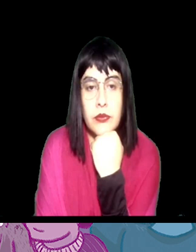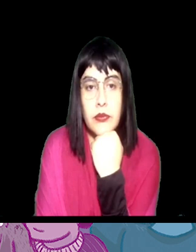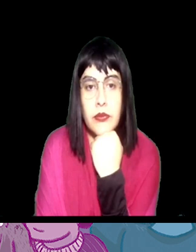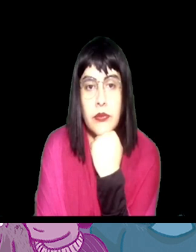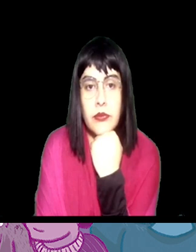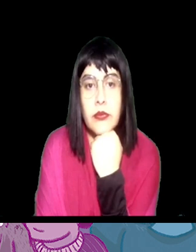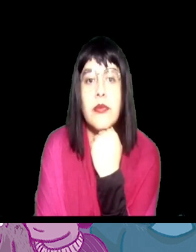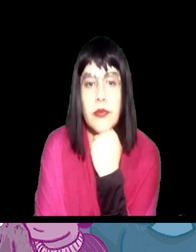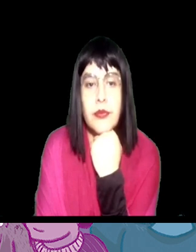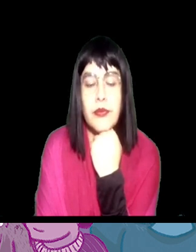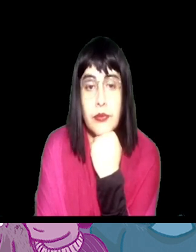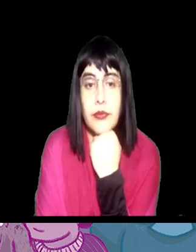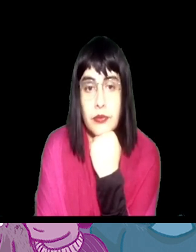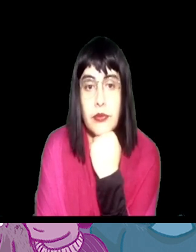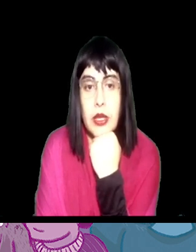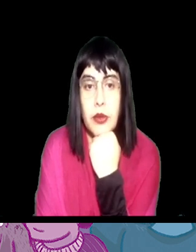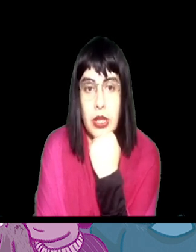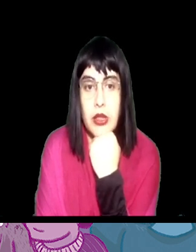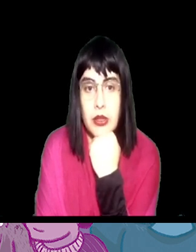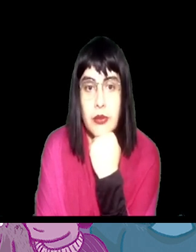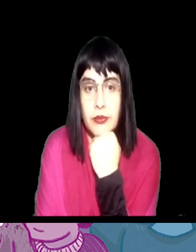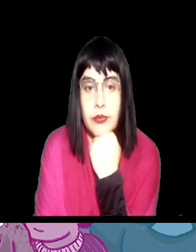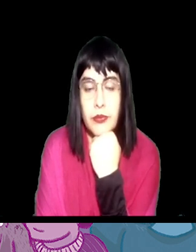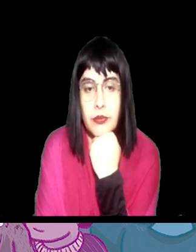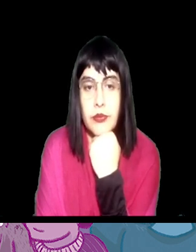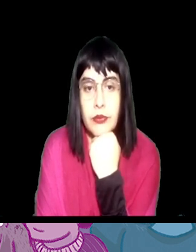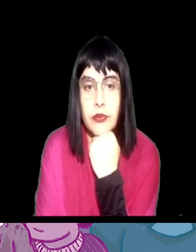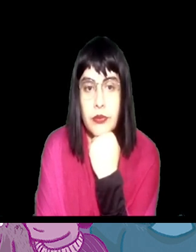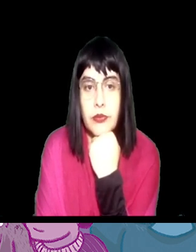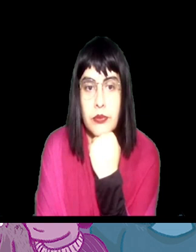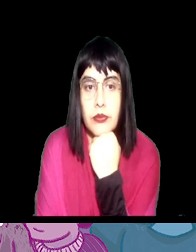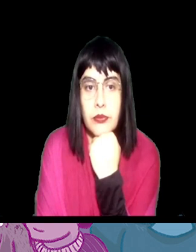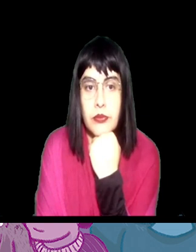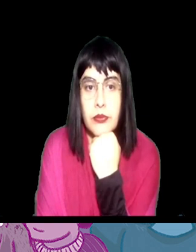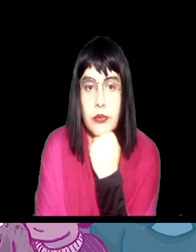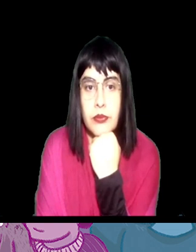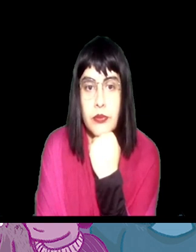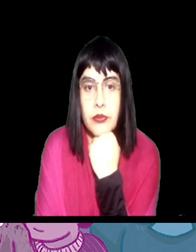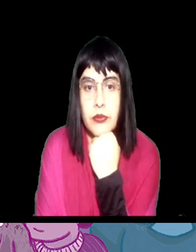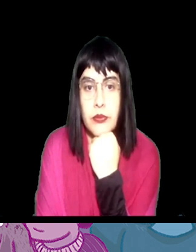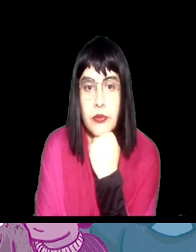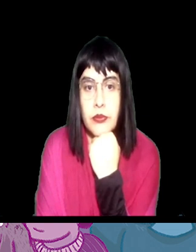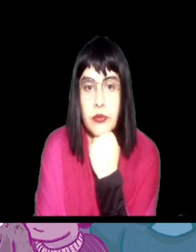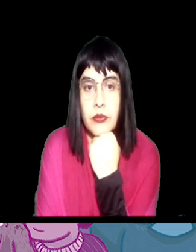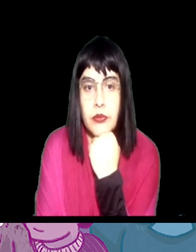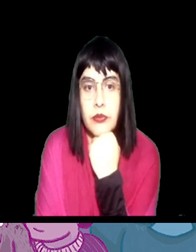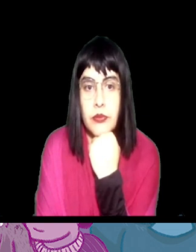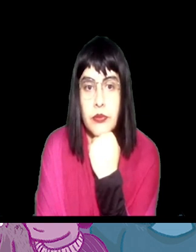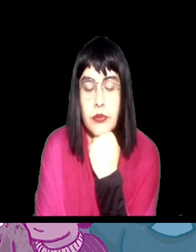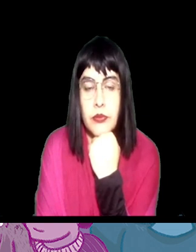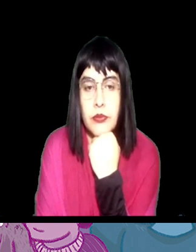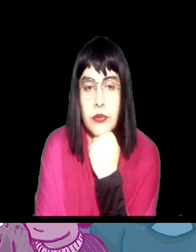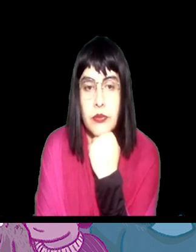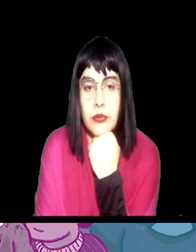farmacia popular. Después este convenio también se comenzó a replicar en varios otros municipios del país. Y esto marcó un hito